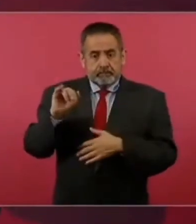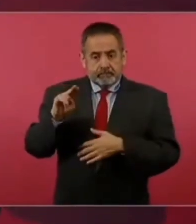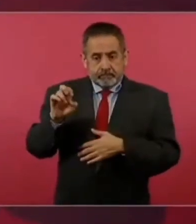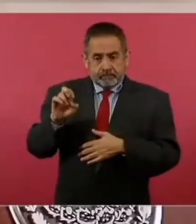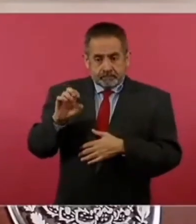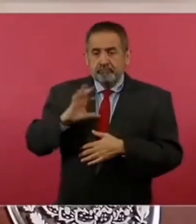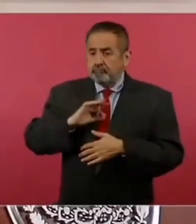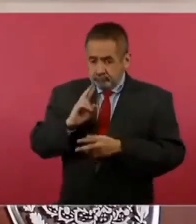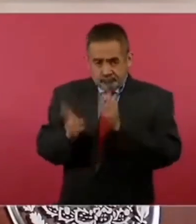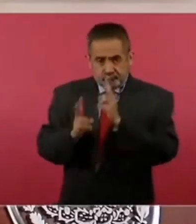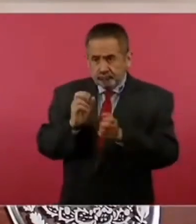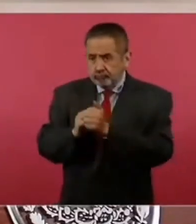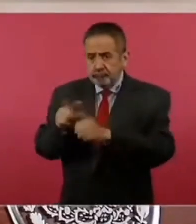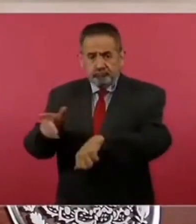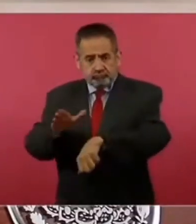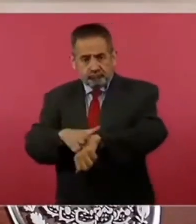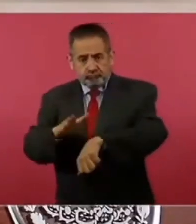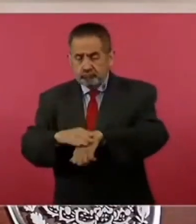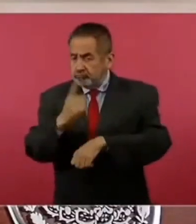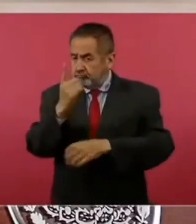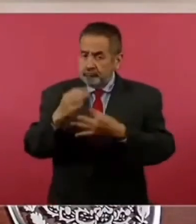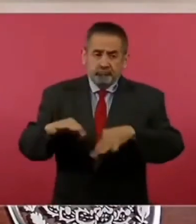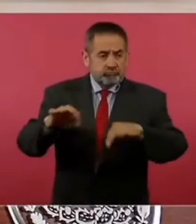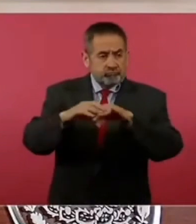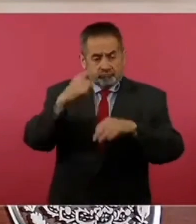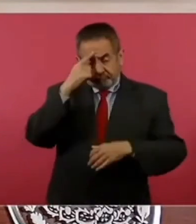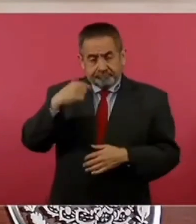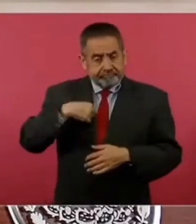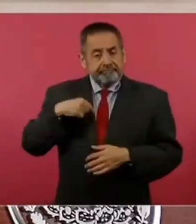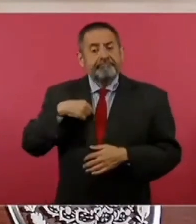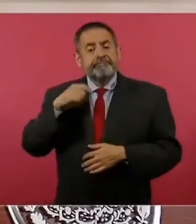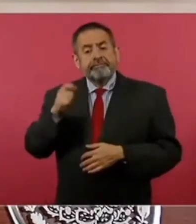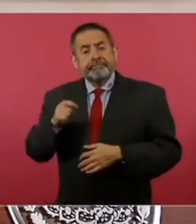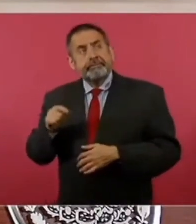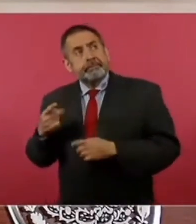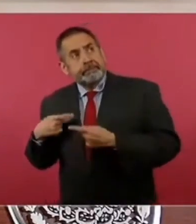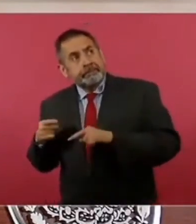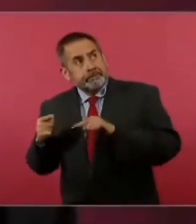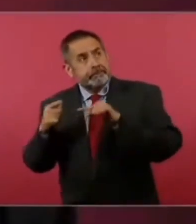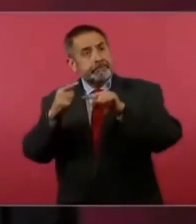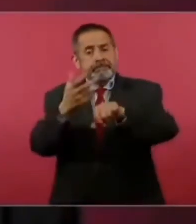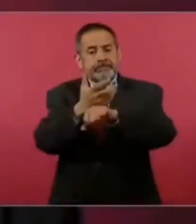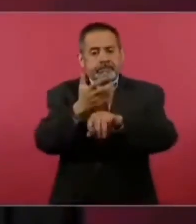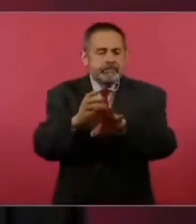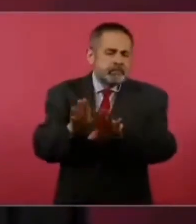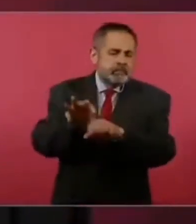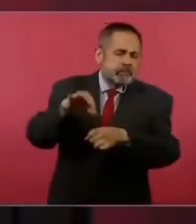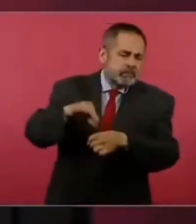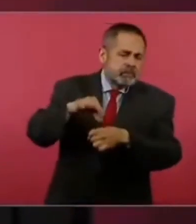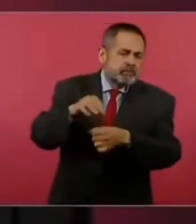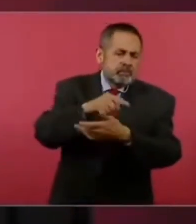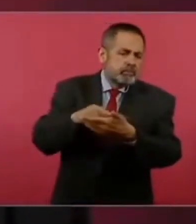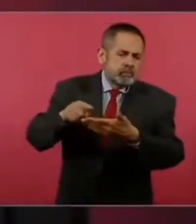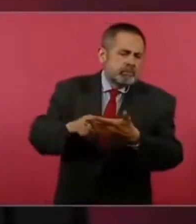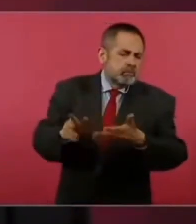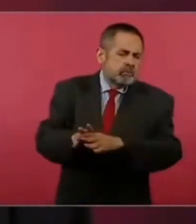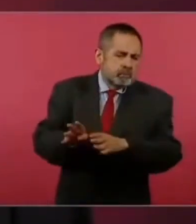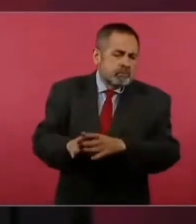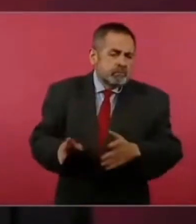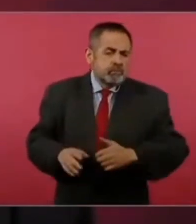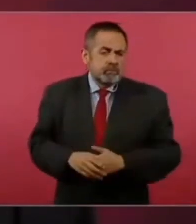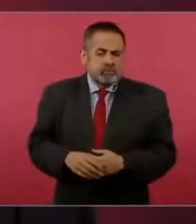traté una de las cosas que me importa y les hablaba yo de que